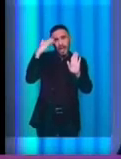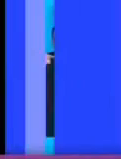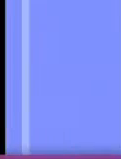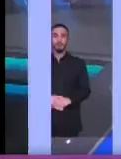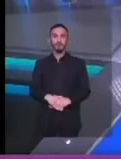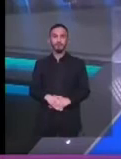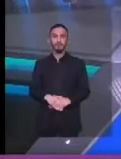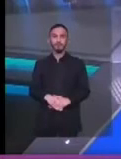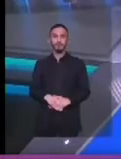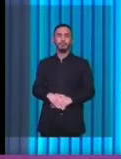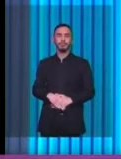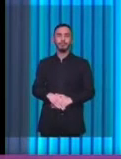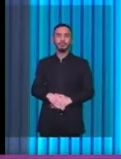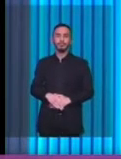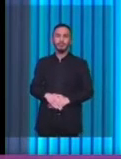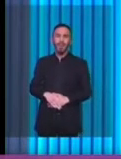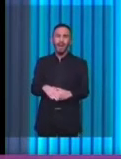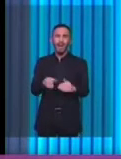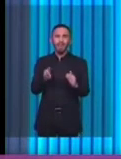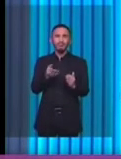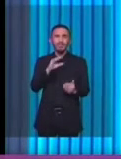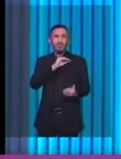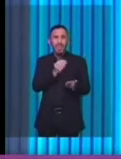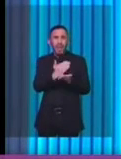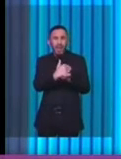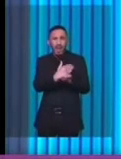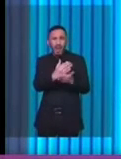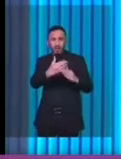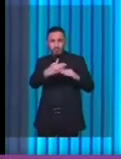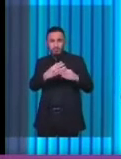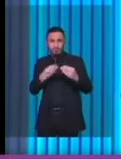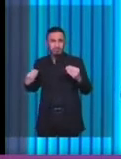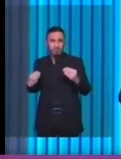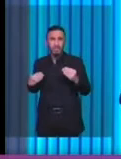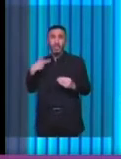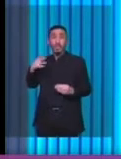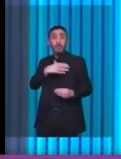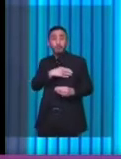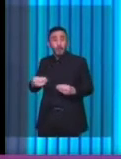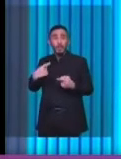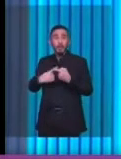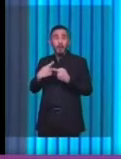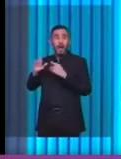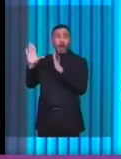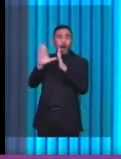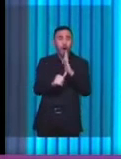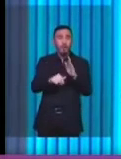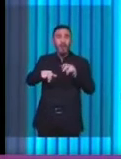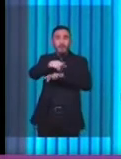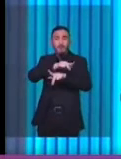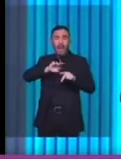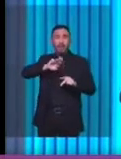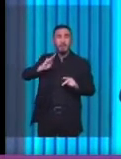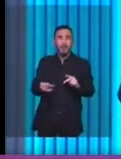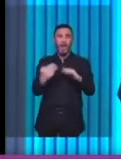participó Lula, participó Bolsonaro y el resto de los candidatos, en donde se han descalificado, hubo hasta agresiones